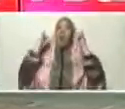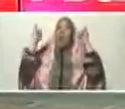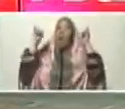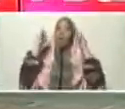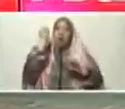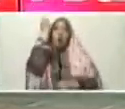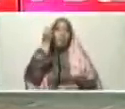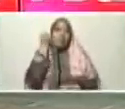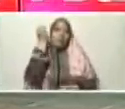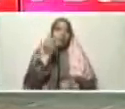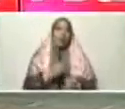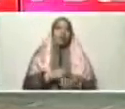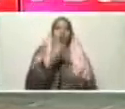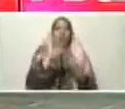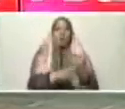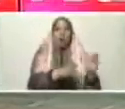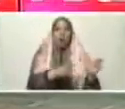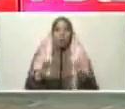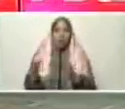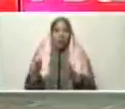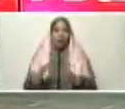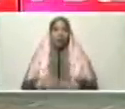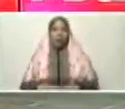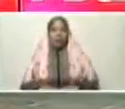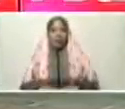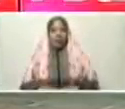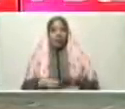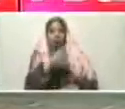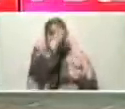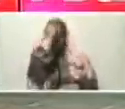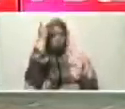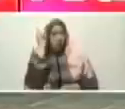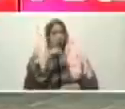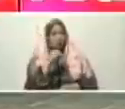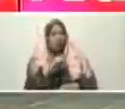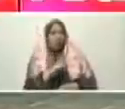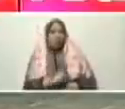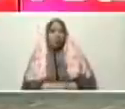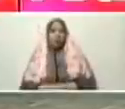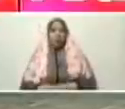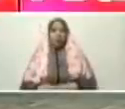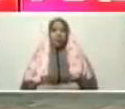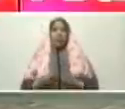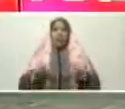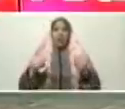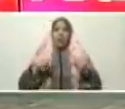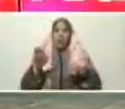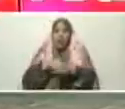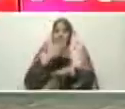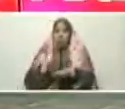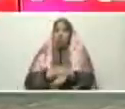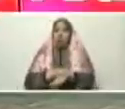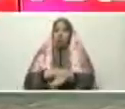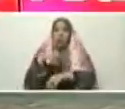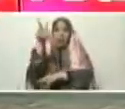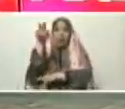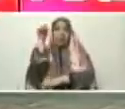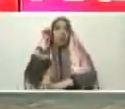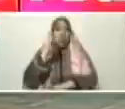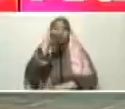jueves viernes chiquito compadre a diosdado la gente empieza en el jueves no hombre ya viene el fin de